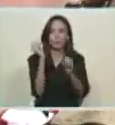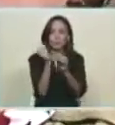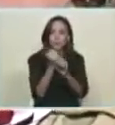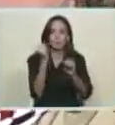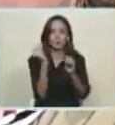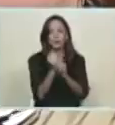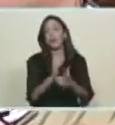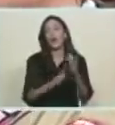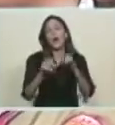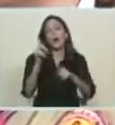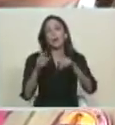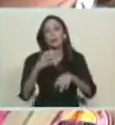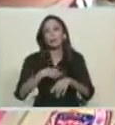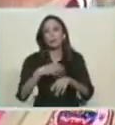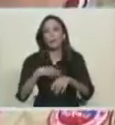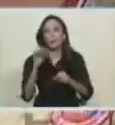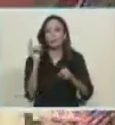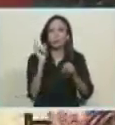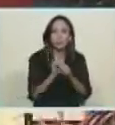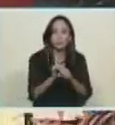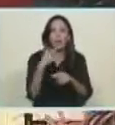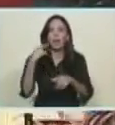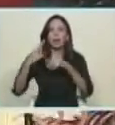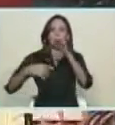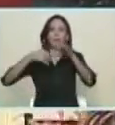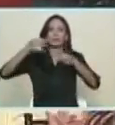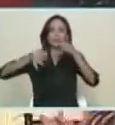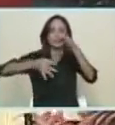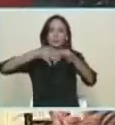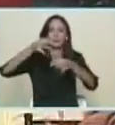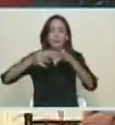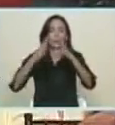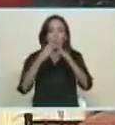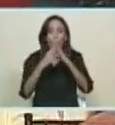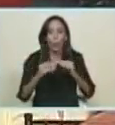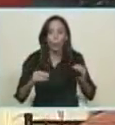Y el que no pudo participar, luego le contaron la cosa.